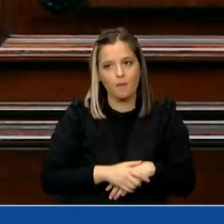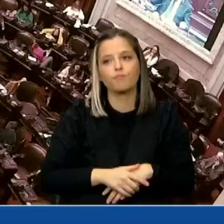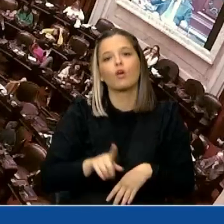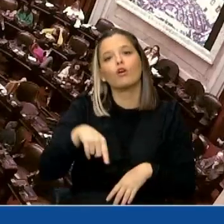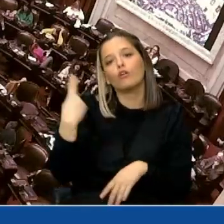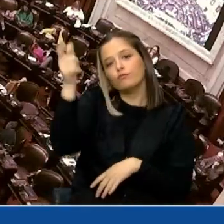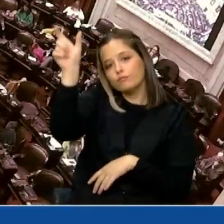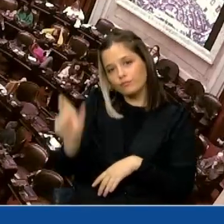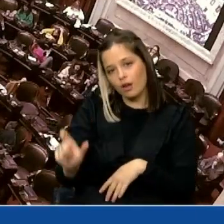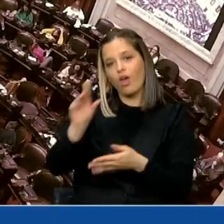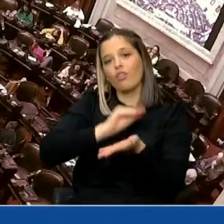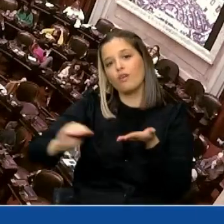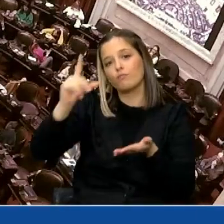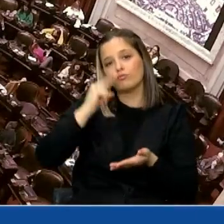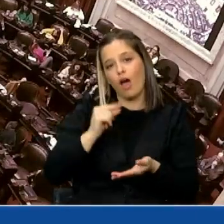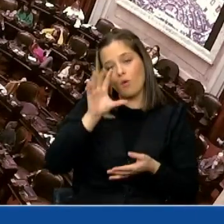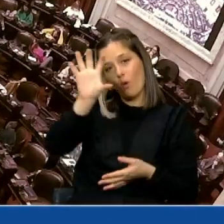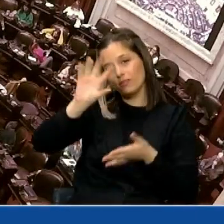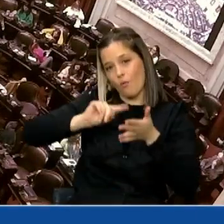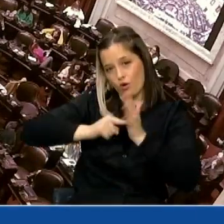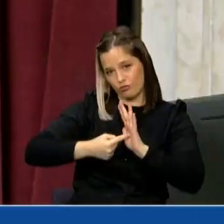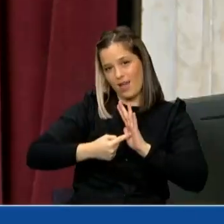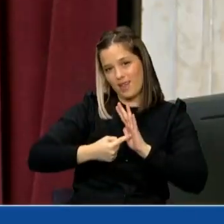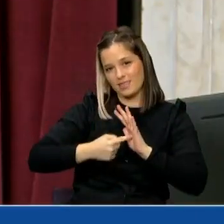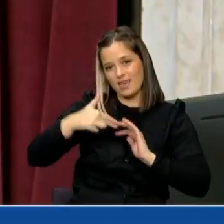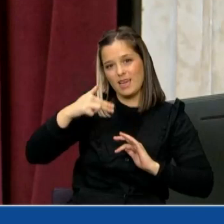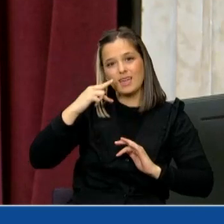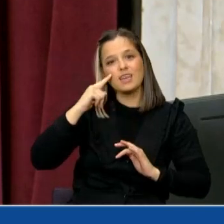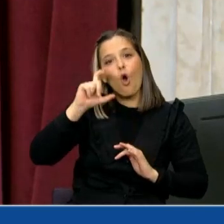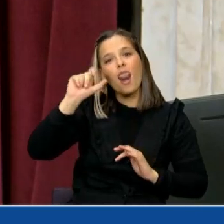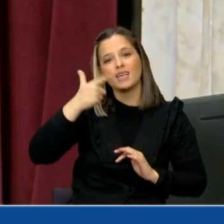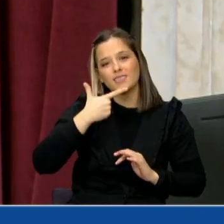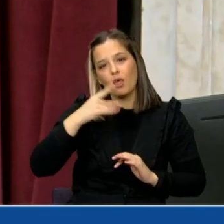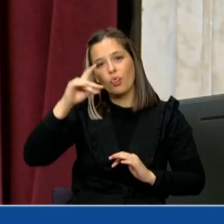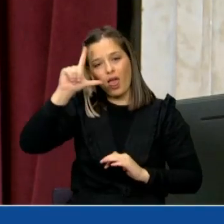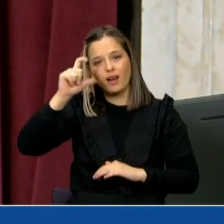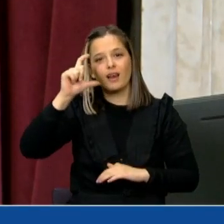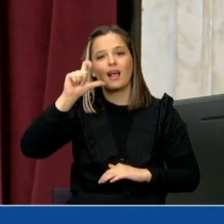Continúa en el uso de la palabra el diputado por la provincia de Buenos Aires, Nicolás del Caño.